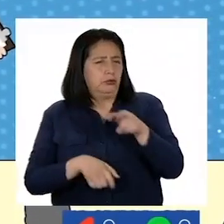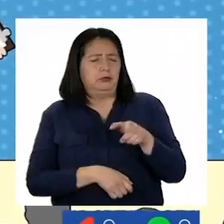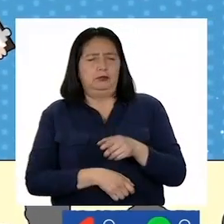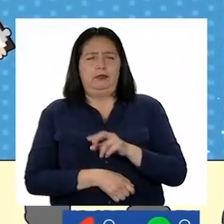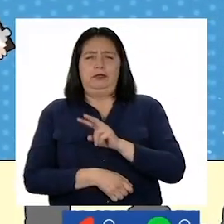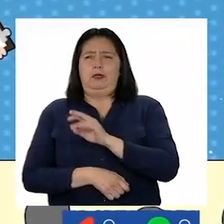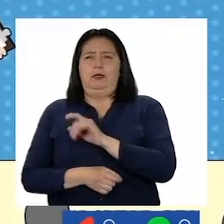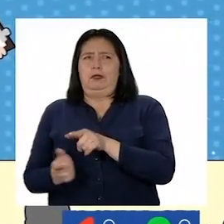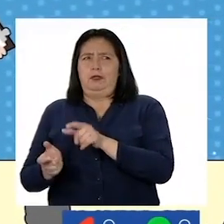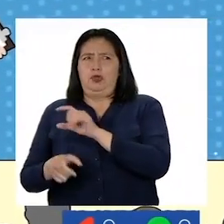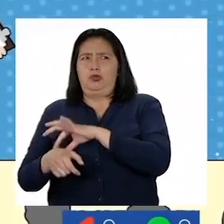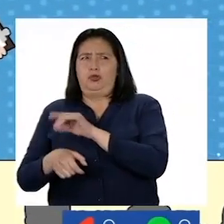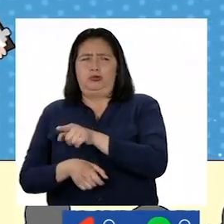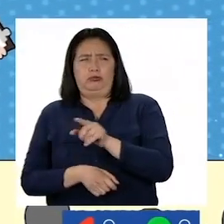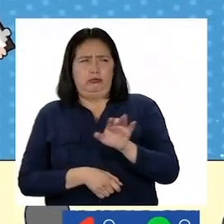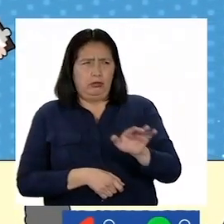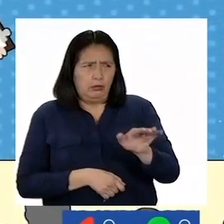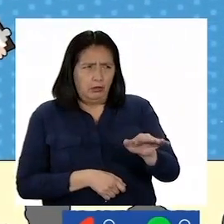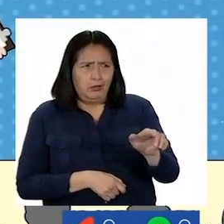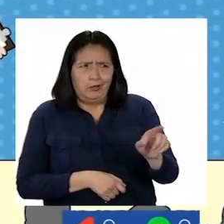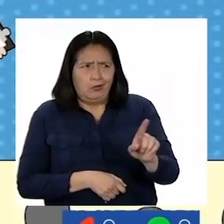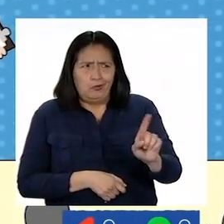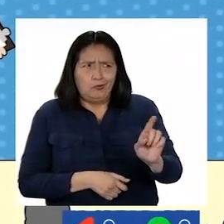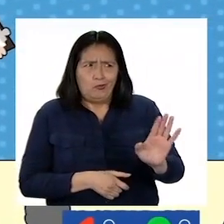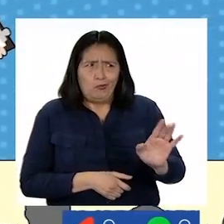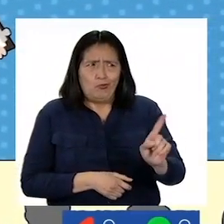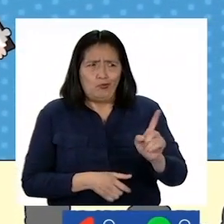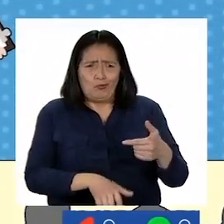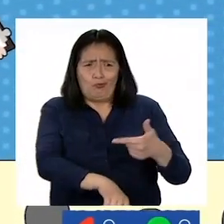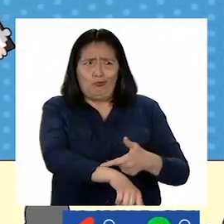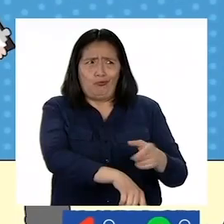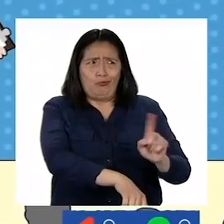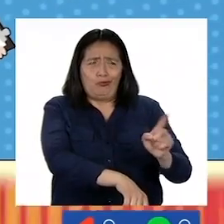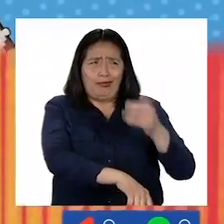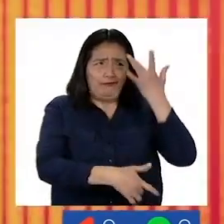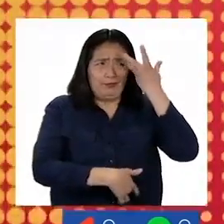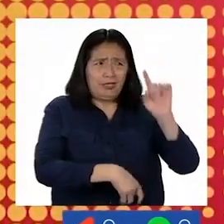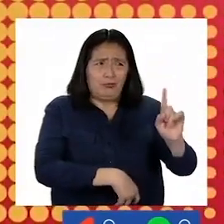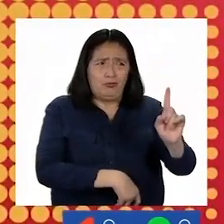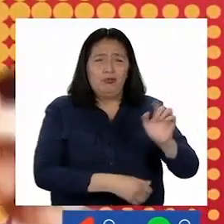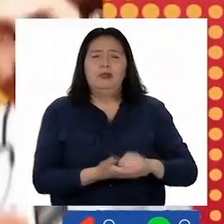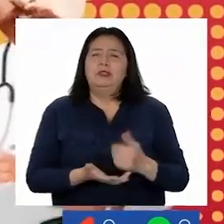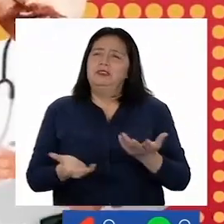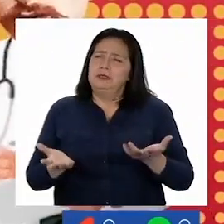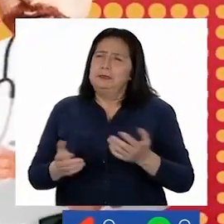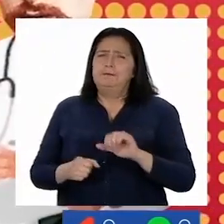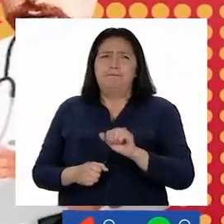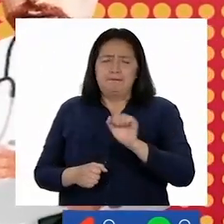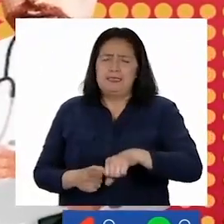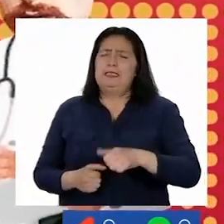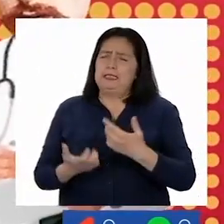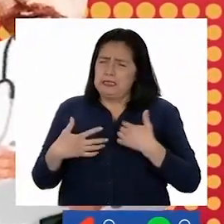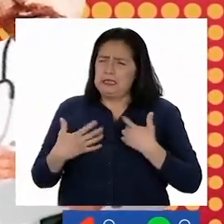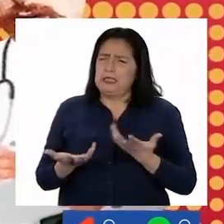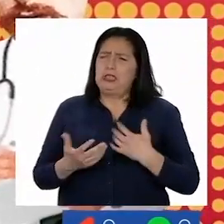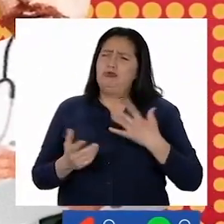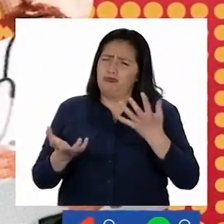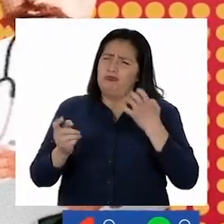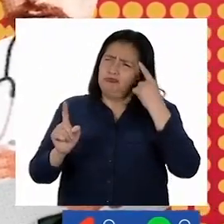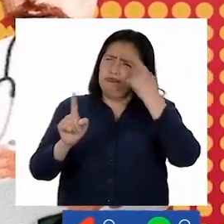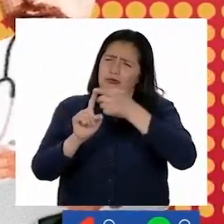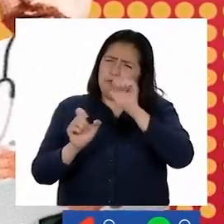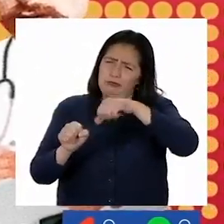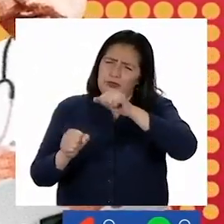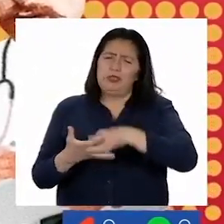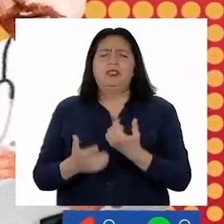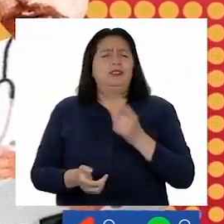y muchas personas de su entorno le pidieron desistir de su decisión. Carrión, en el afán de conseguir su propósito,